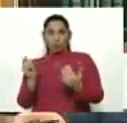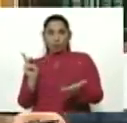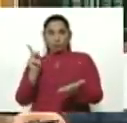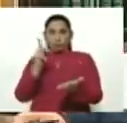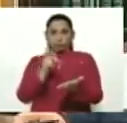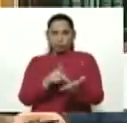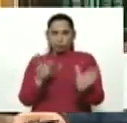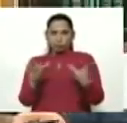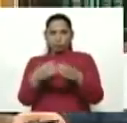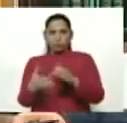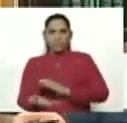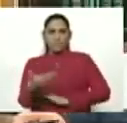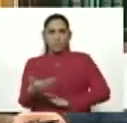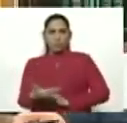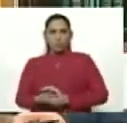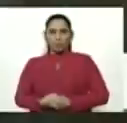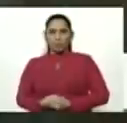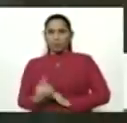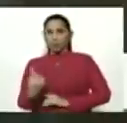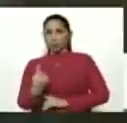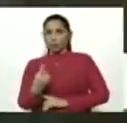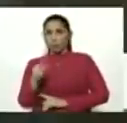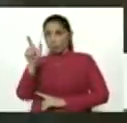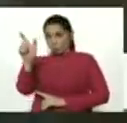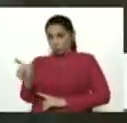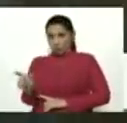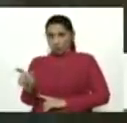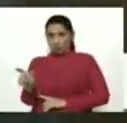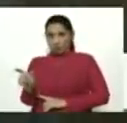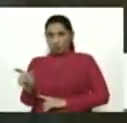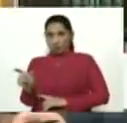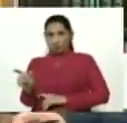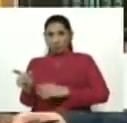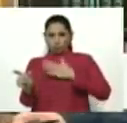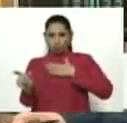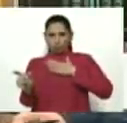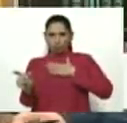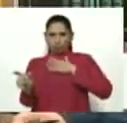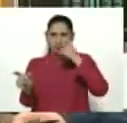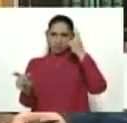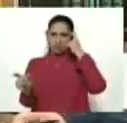importante que solo él y yo sabemos.